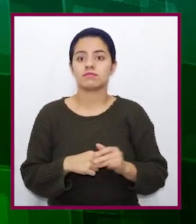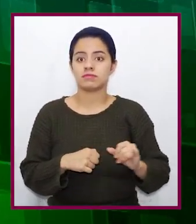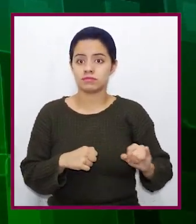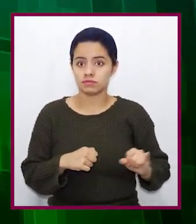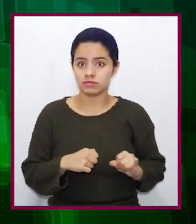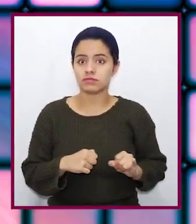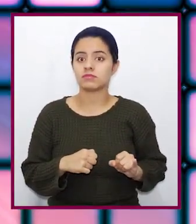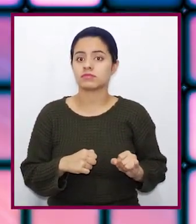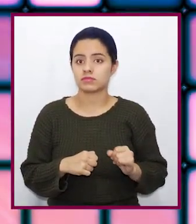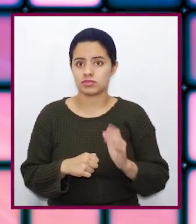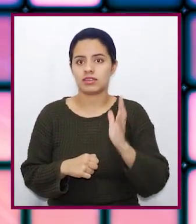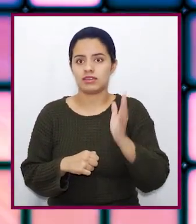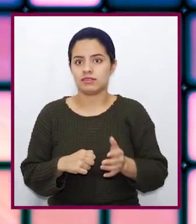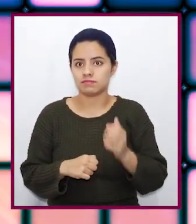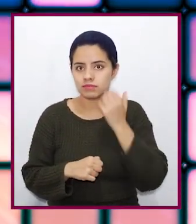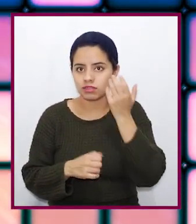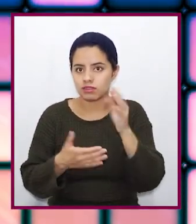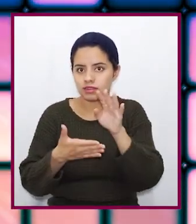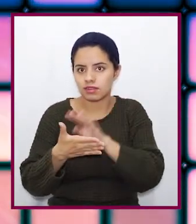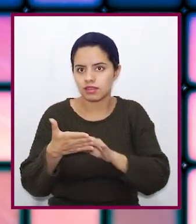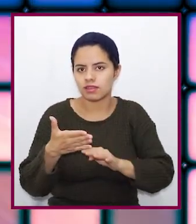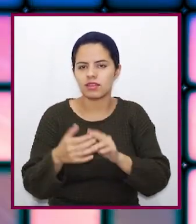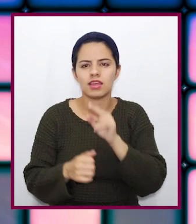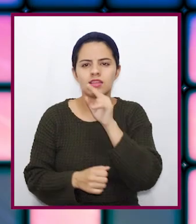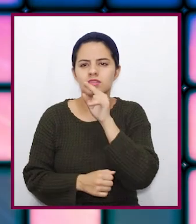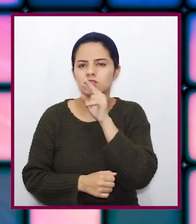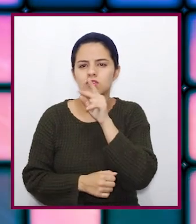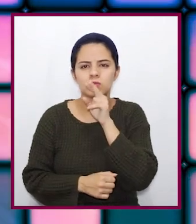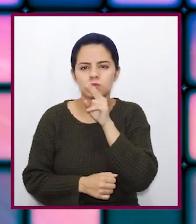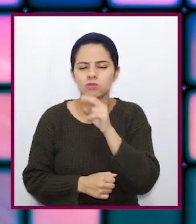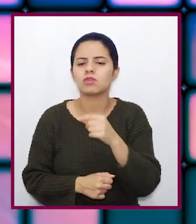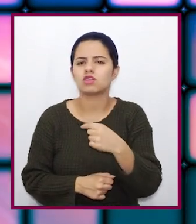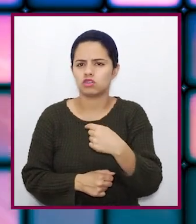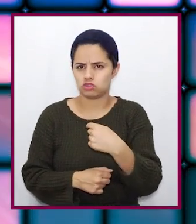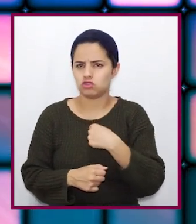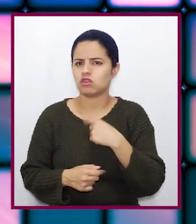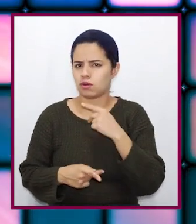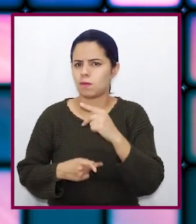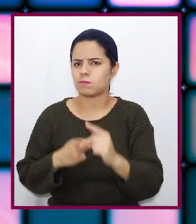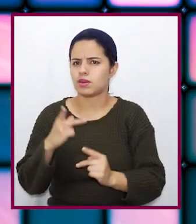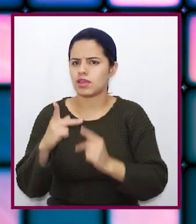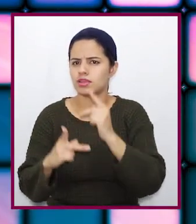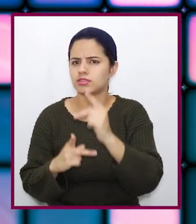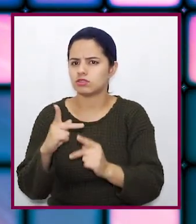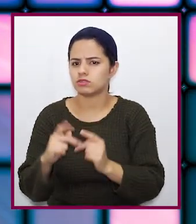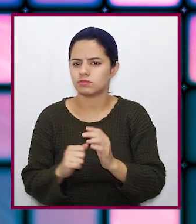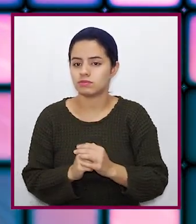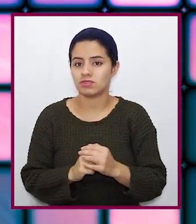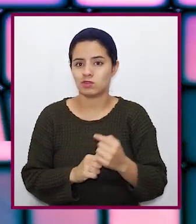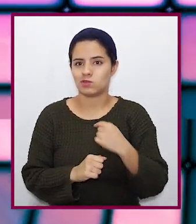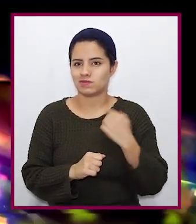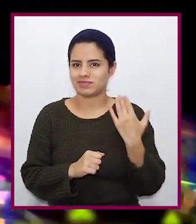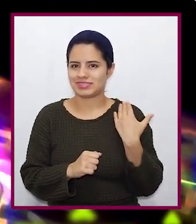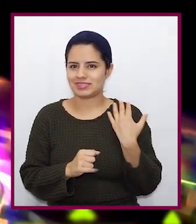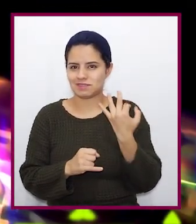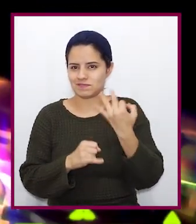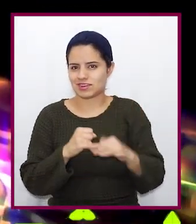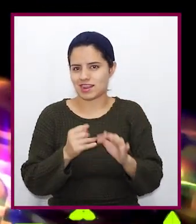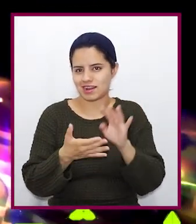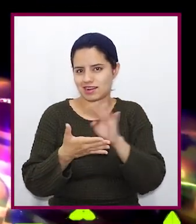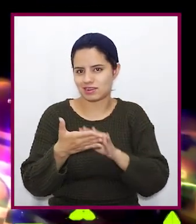quiero leer. Ah, pues no te preocupes, hijo. Yo te lo presto. Justo lo acabo de terminar.